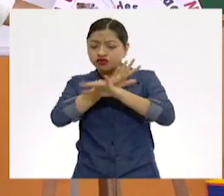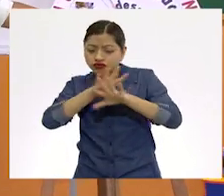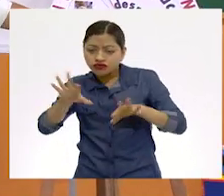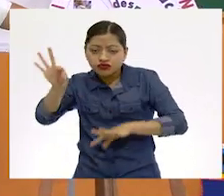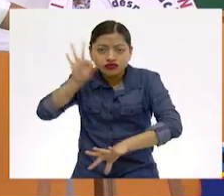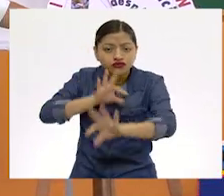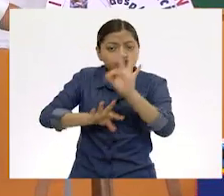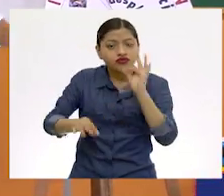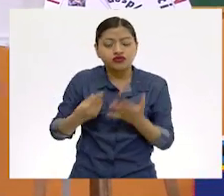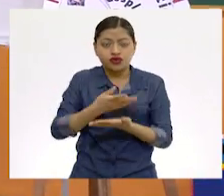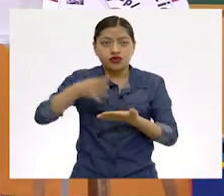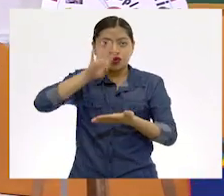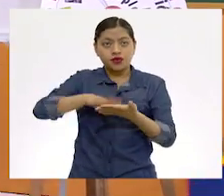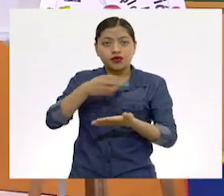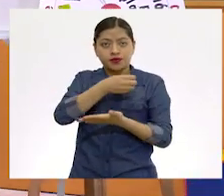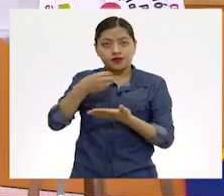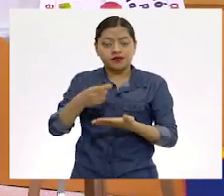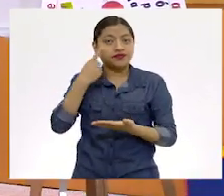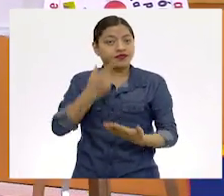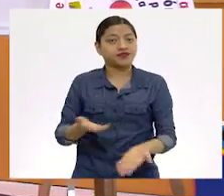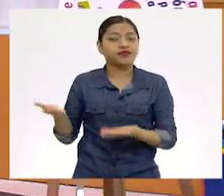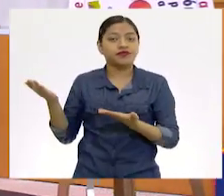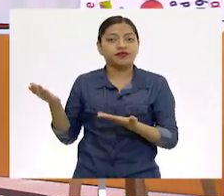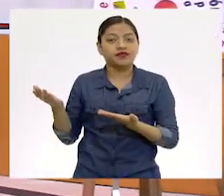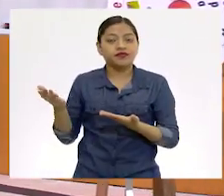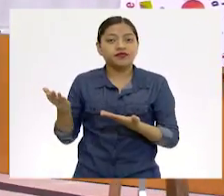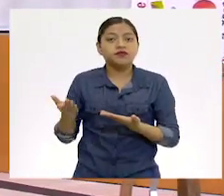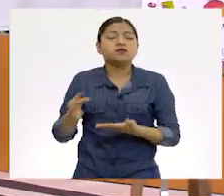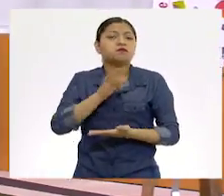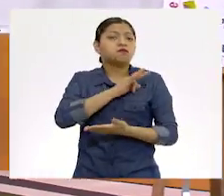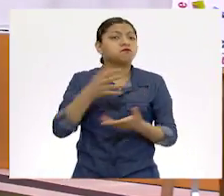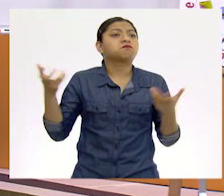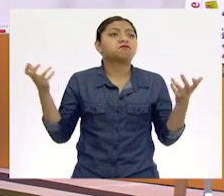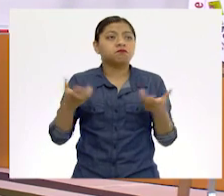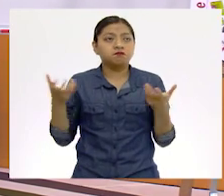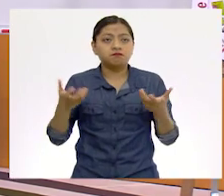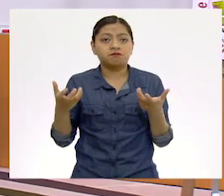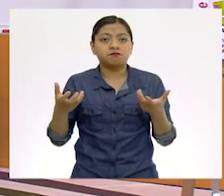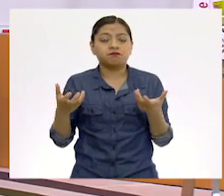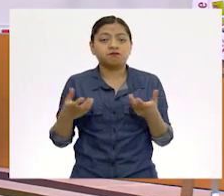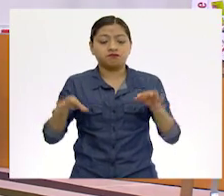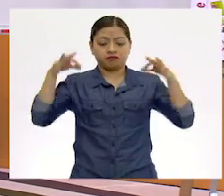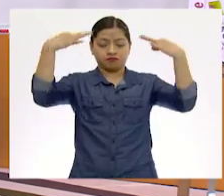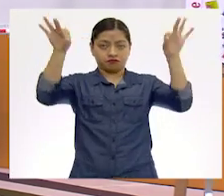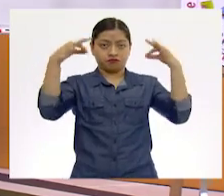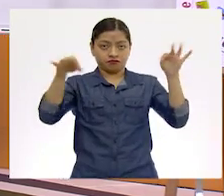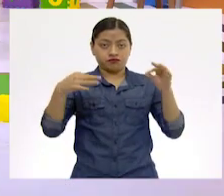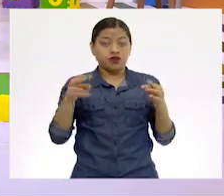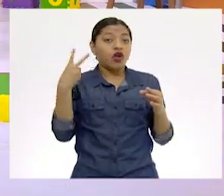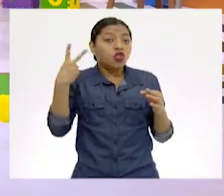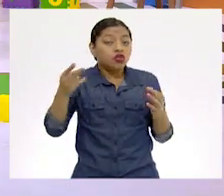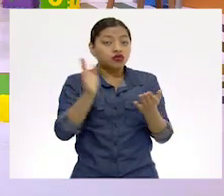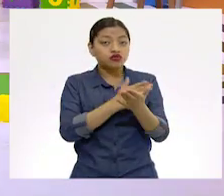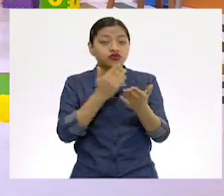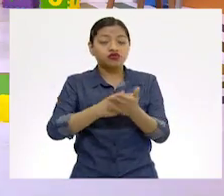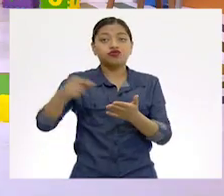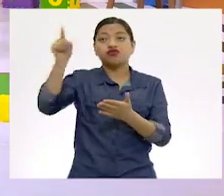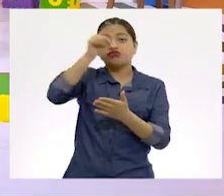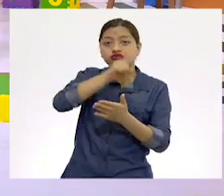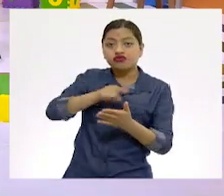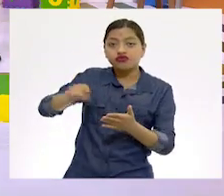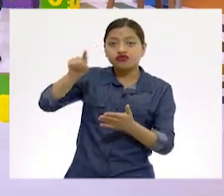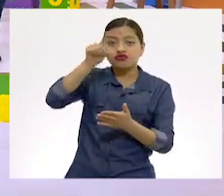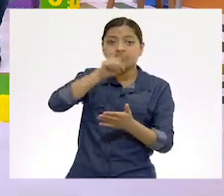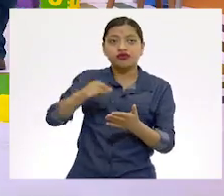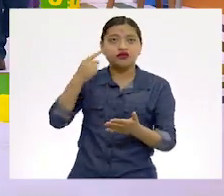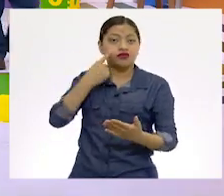un organizador como este. Ustedes lo pueden hacer con dos hojas de papel, hacen dos círculos, los